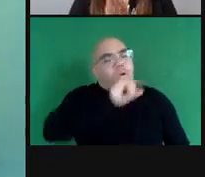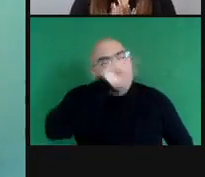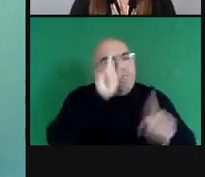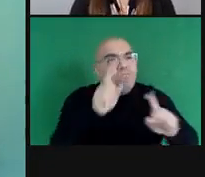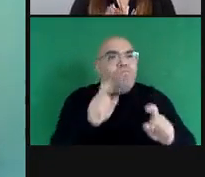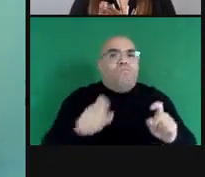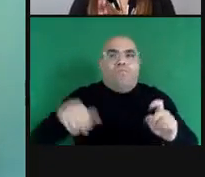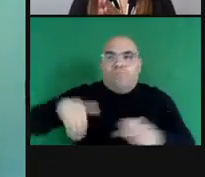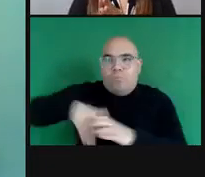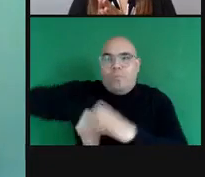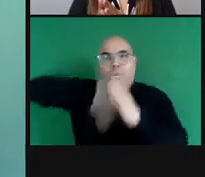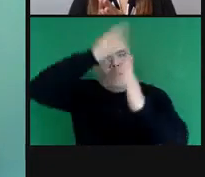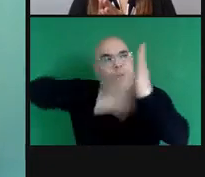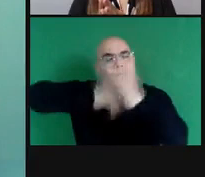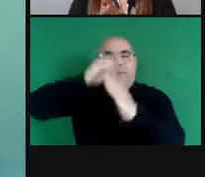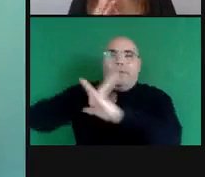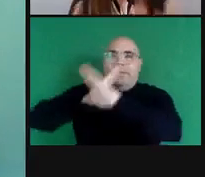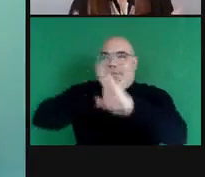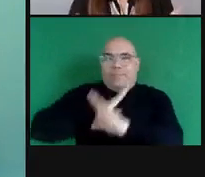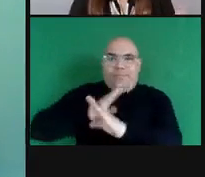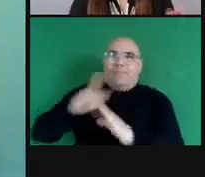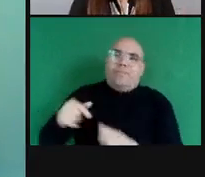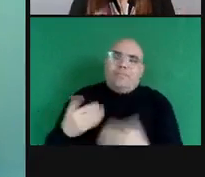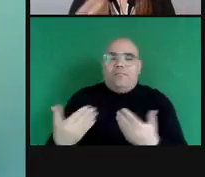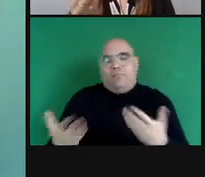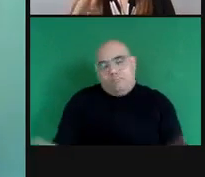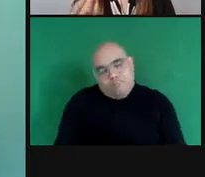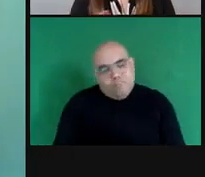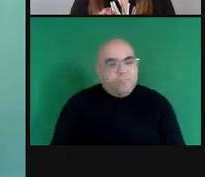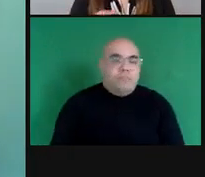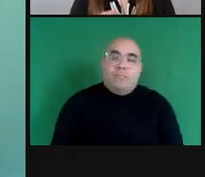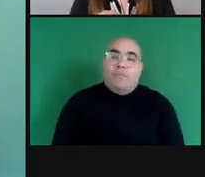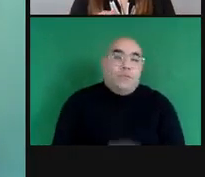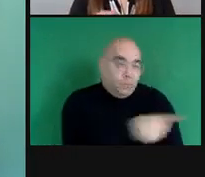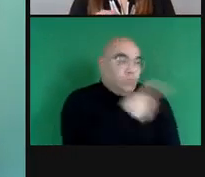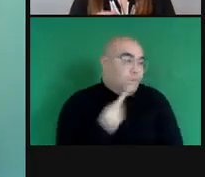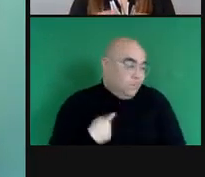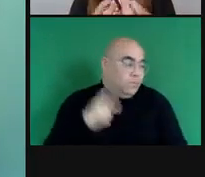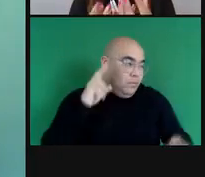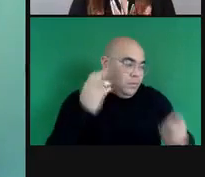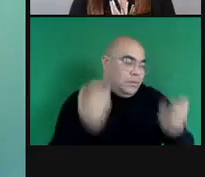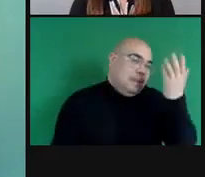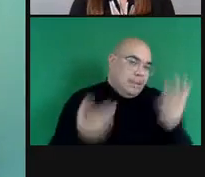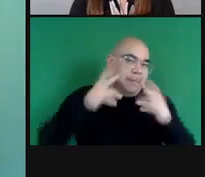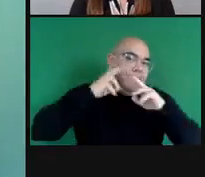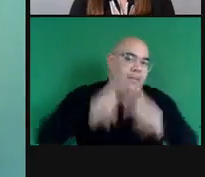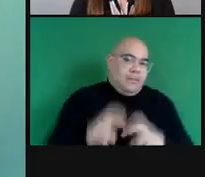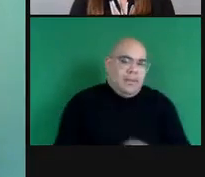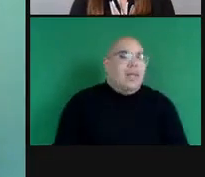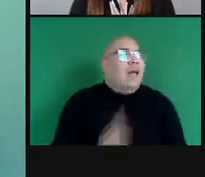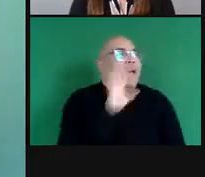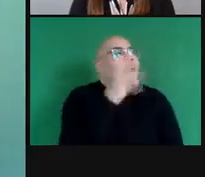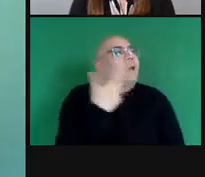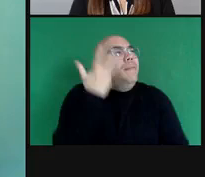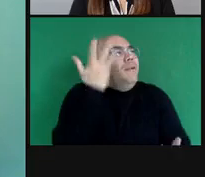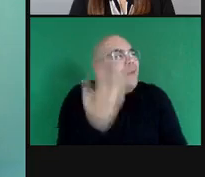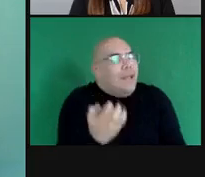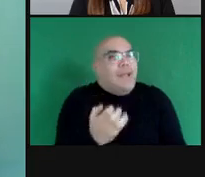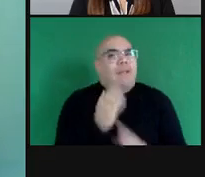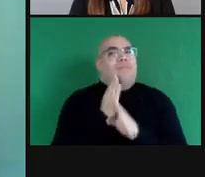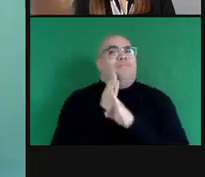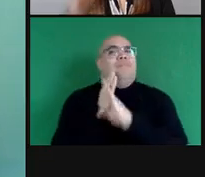De prevención, y tú dices, ¿no? Pues depende, hay que hacer el estudio, pero pues en aras de prevenir finalmente